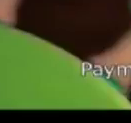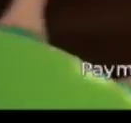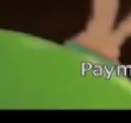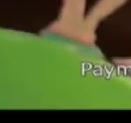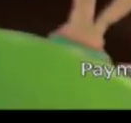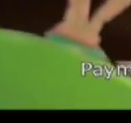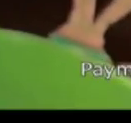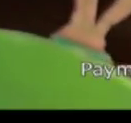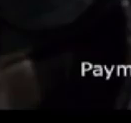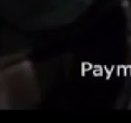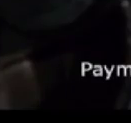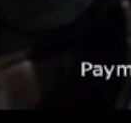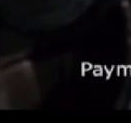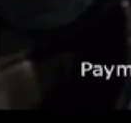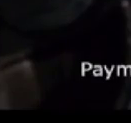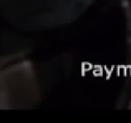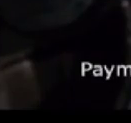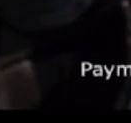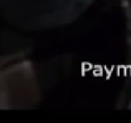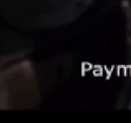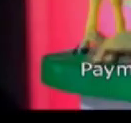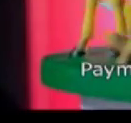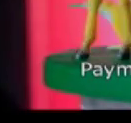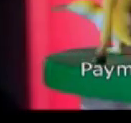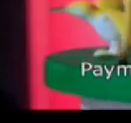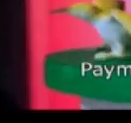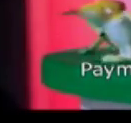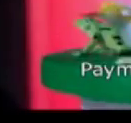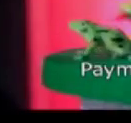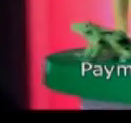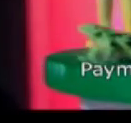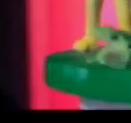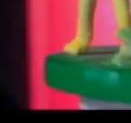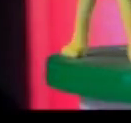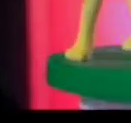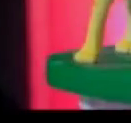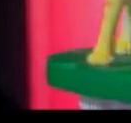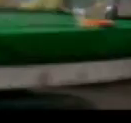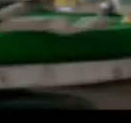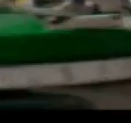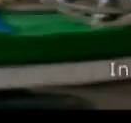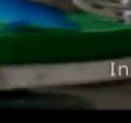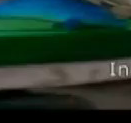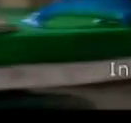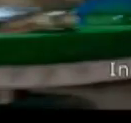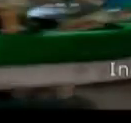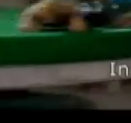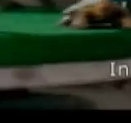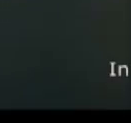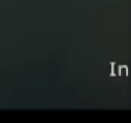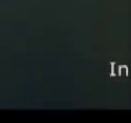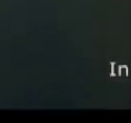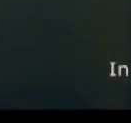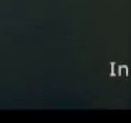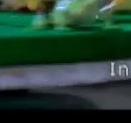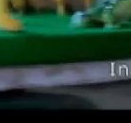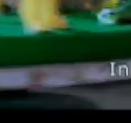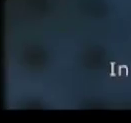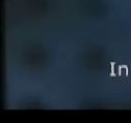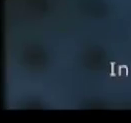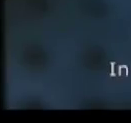En 1997 se pone en marcha el pago por servicios ambientales. En el 2011, más